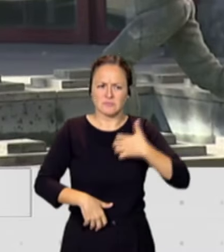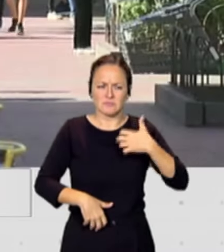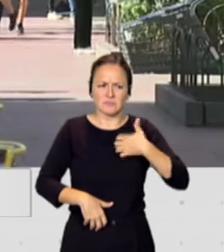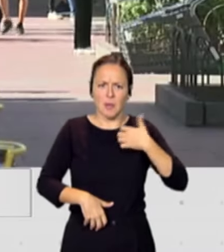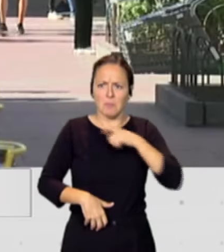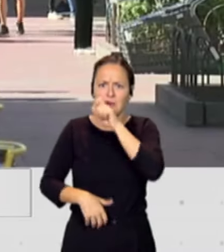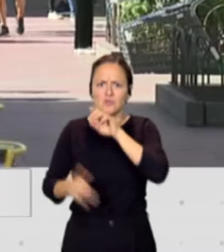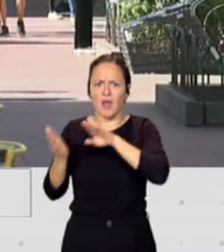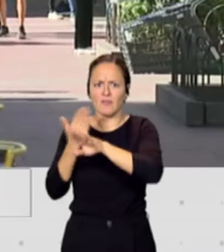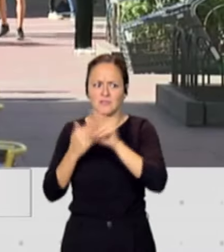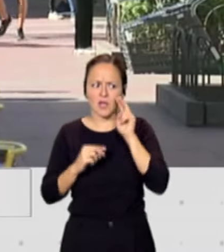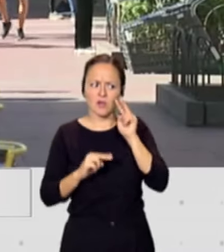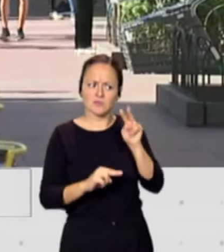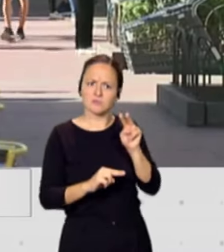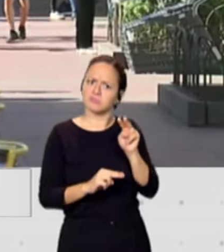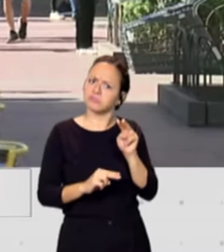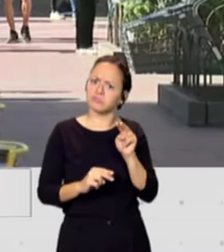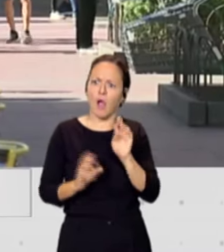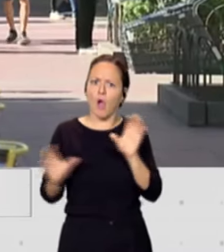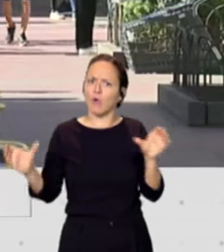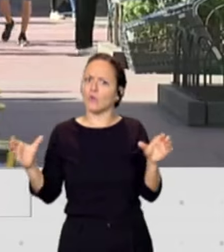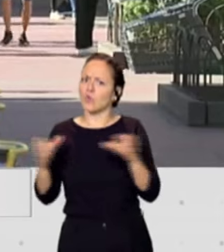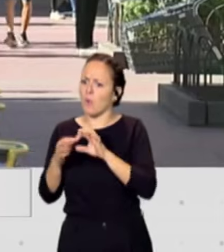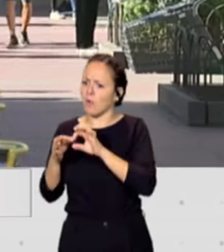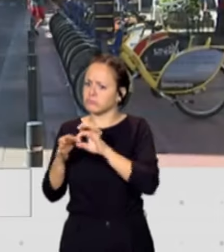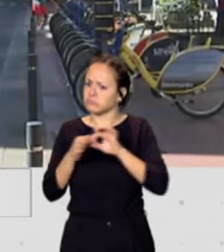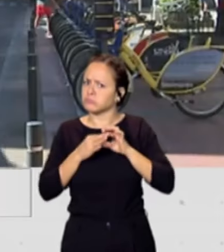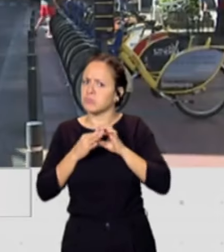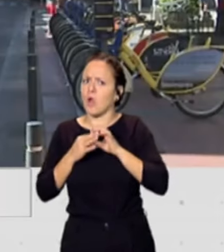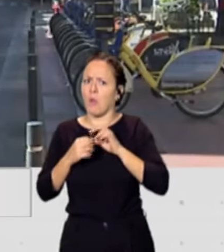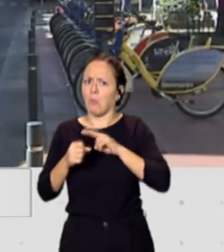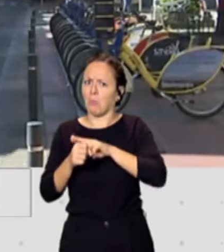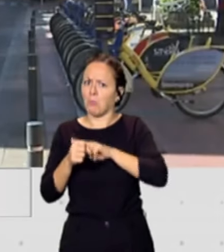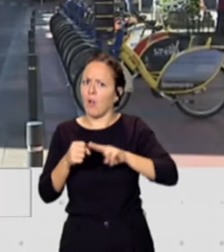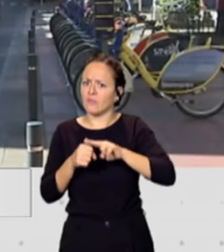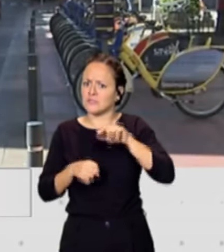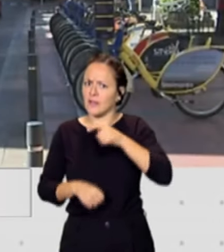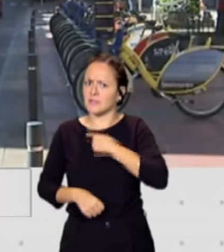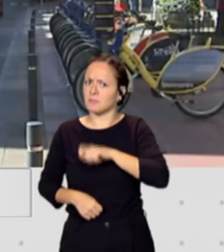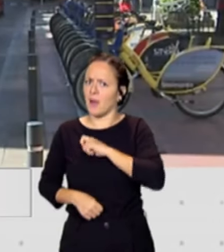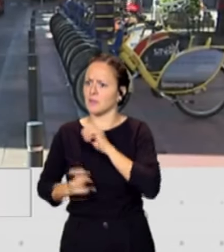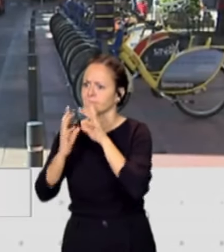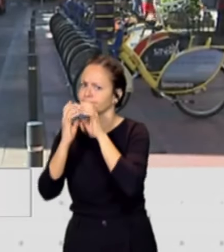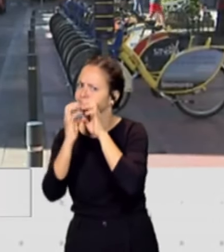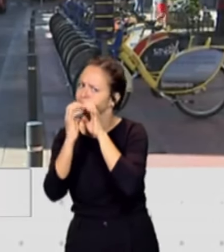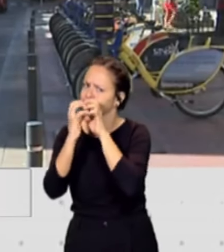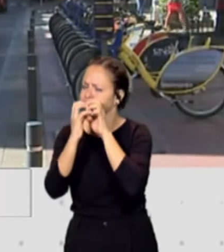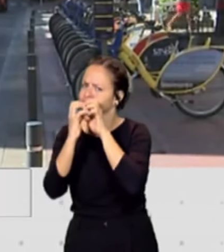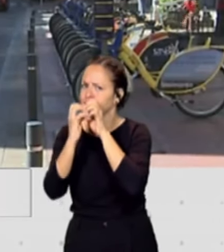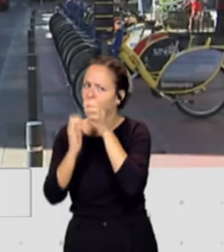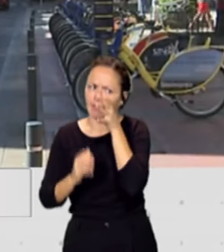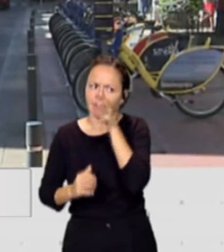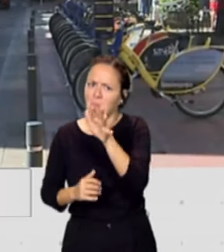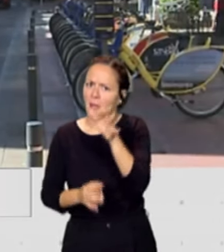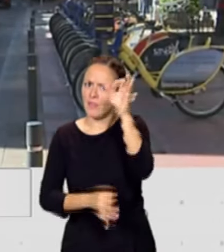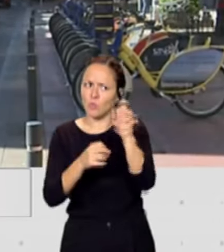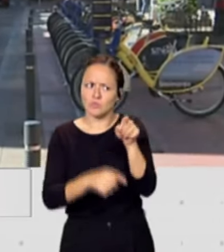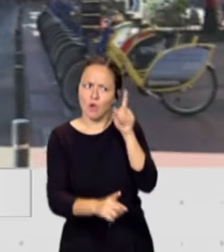vecinos se están agrupando en las distintas provincias españolas para poner demandas judiciales